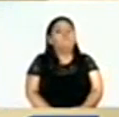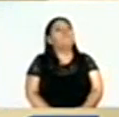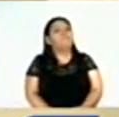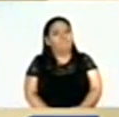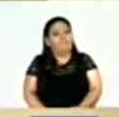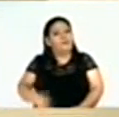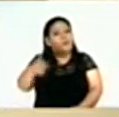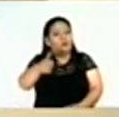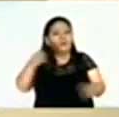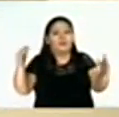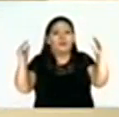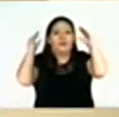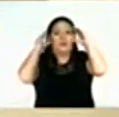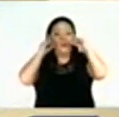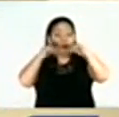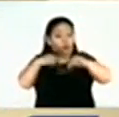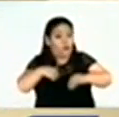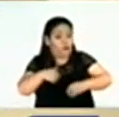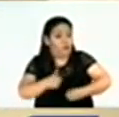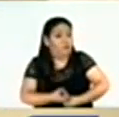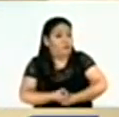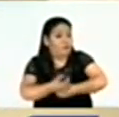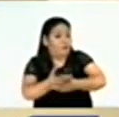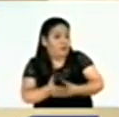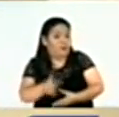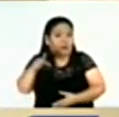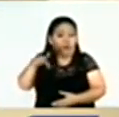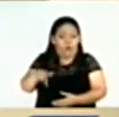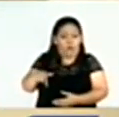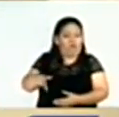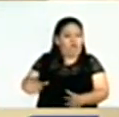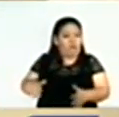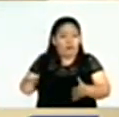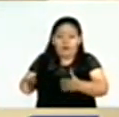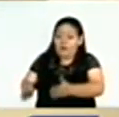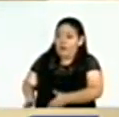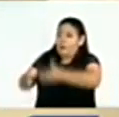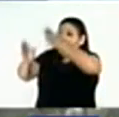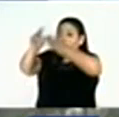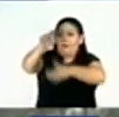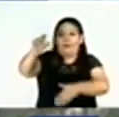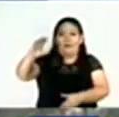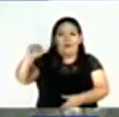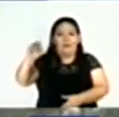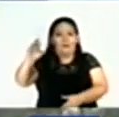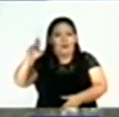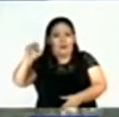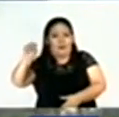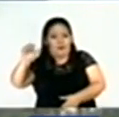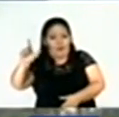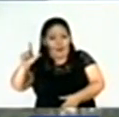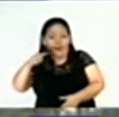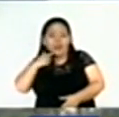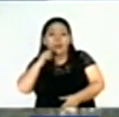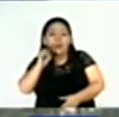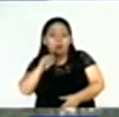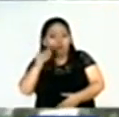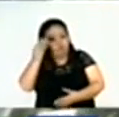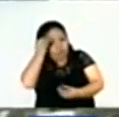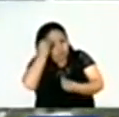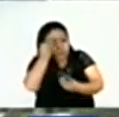Así es, buenas noches. Les informo que este día la Cámara de Comercio e Industria de El Salvador reconocerá a la